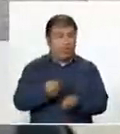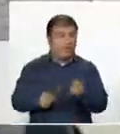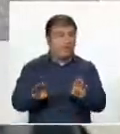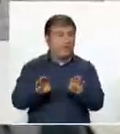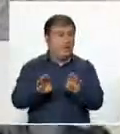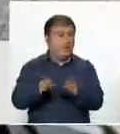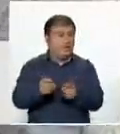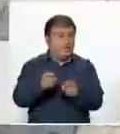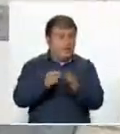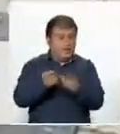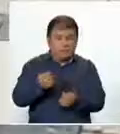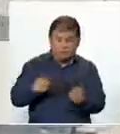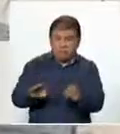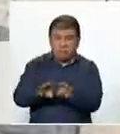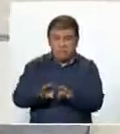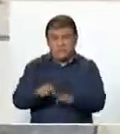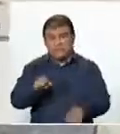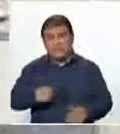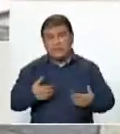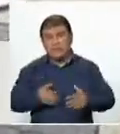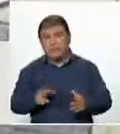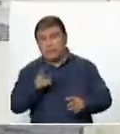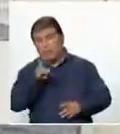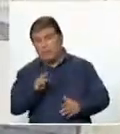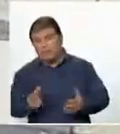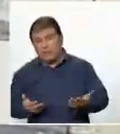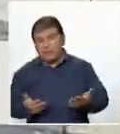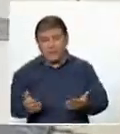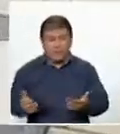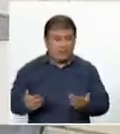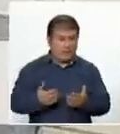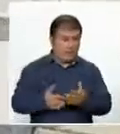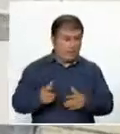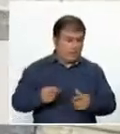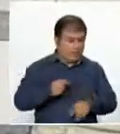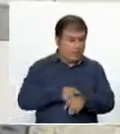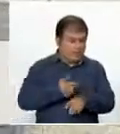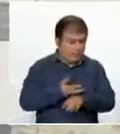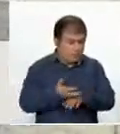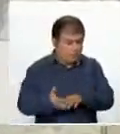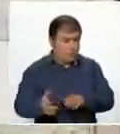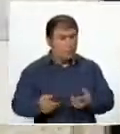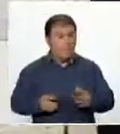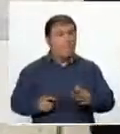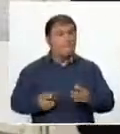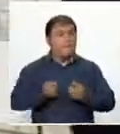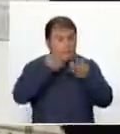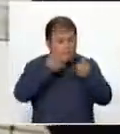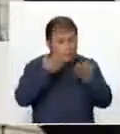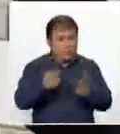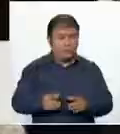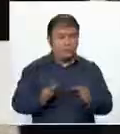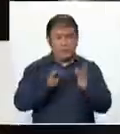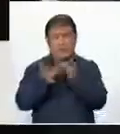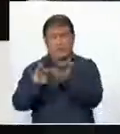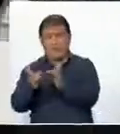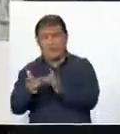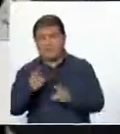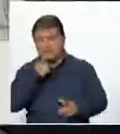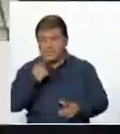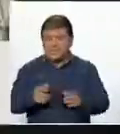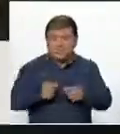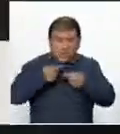estudios. Sí, mira, tenemos acá un poco más, ya a medida que pasa el tiempo, también surge un poco más de información en las redes. Lo que comentan